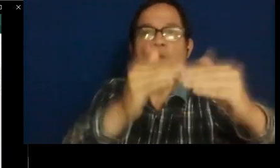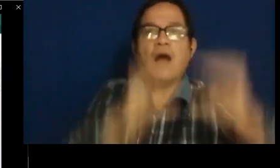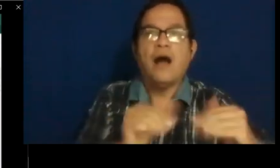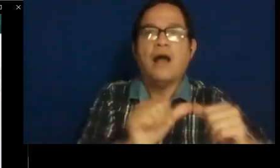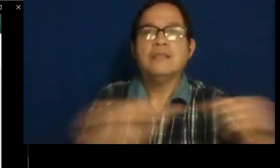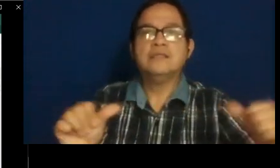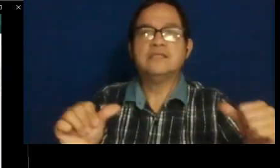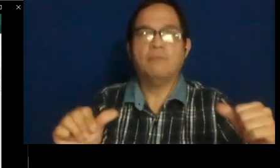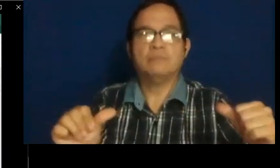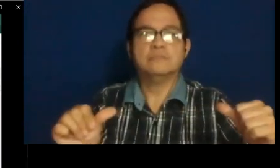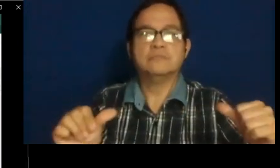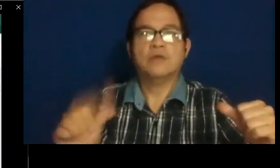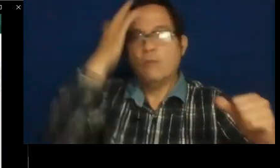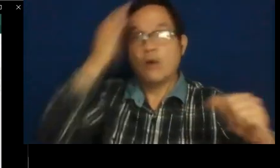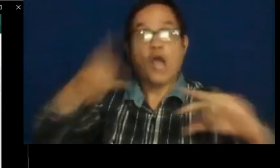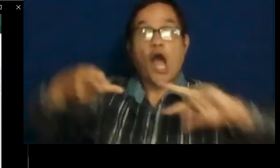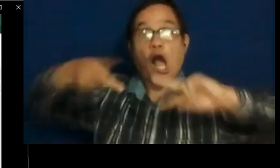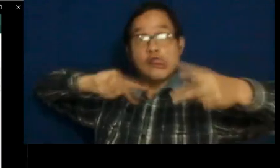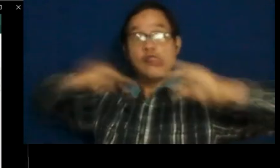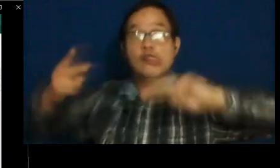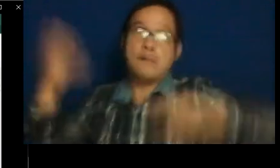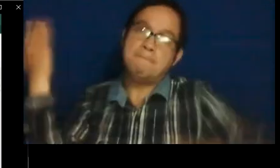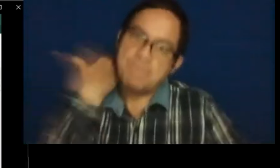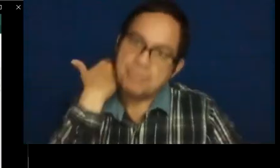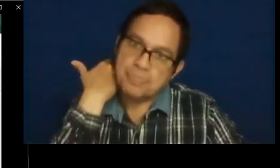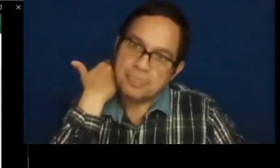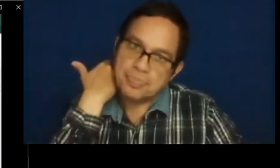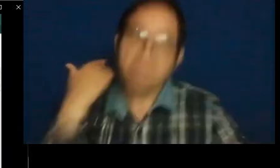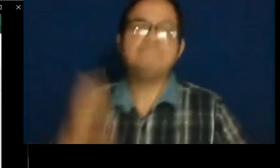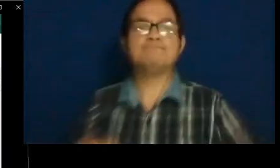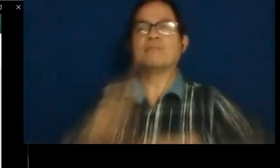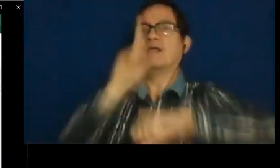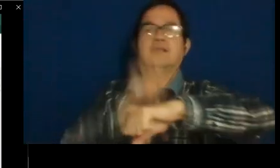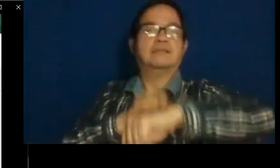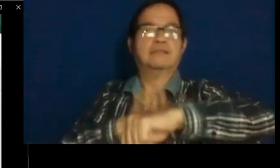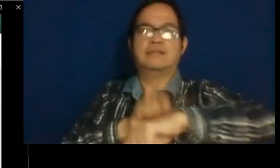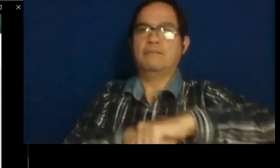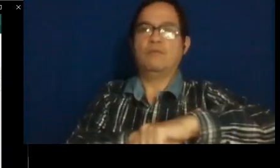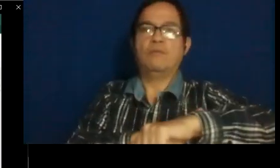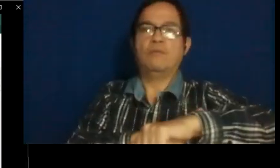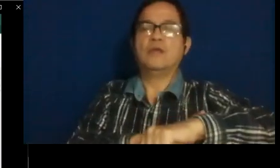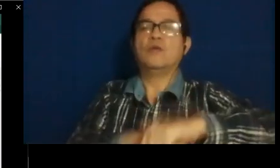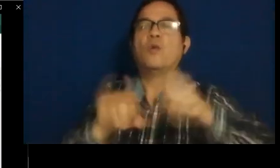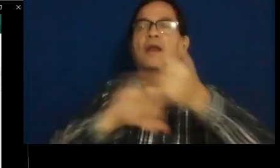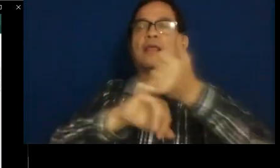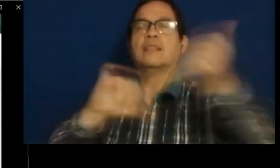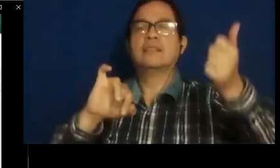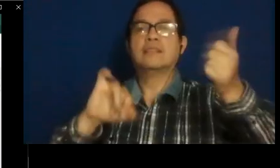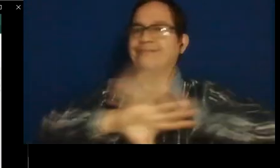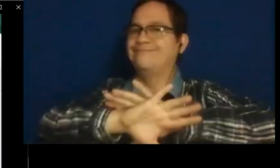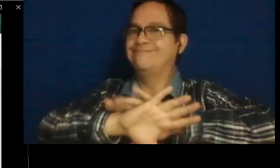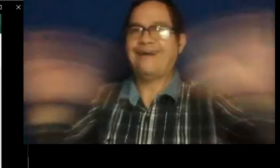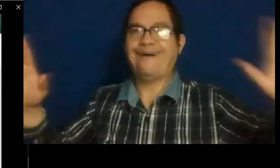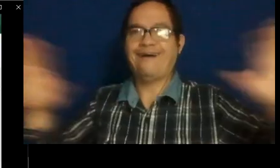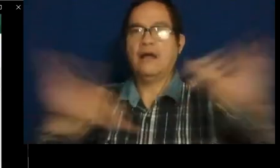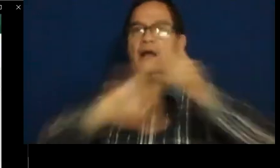no les salga al revés. ¿Por qué? Porque es que resulta que el tiempo es mi variable independiente. El tiempo no depende de nadie. Entonces,